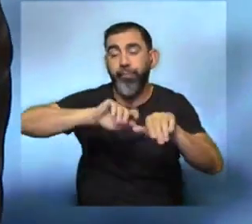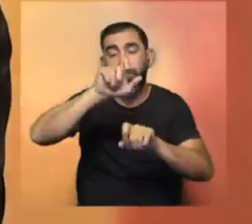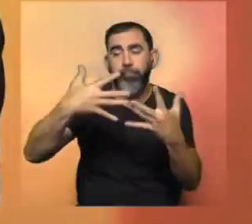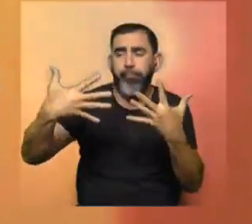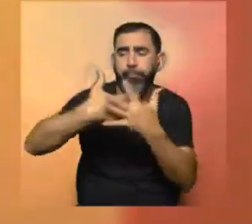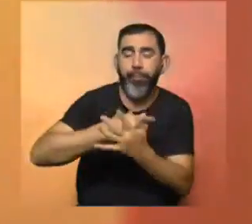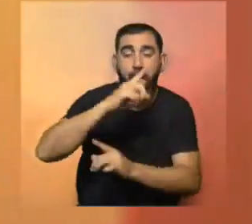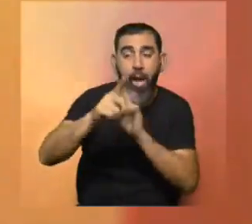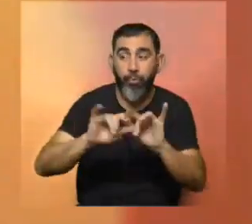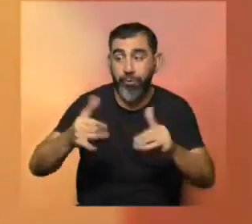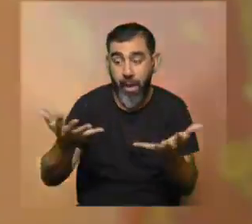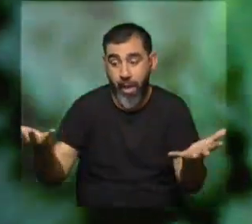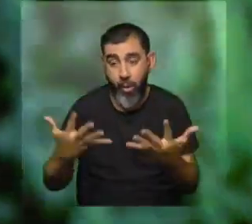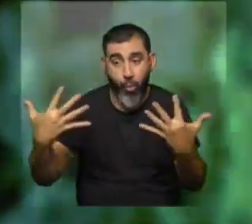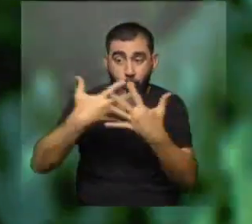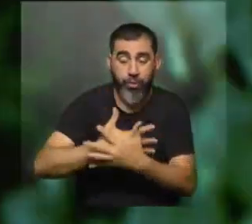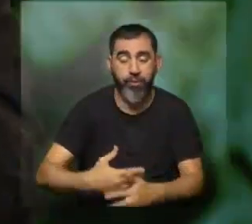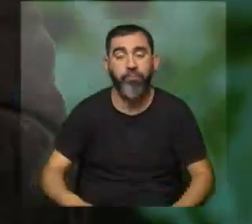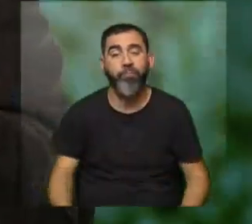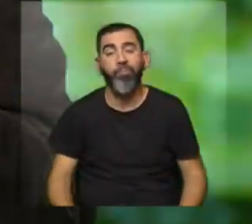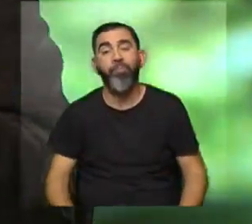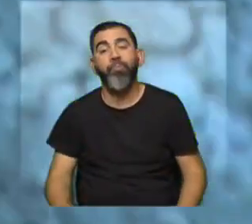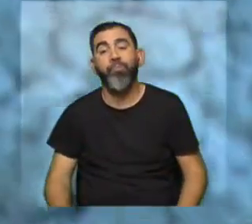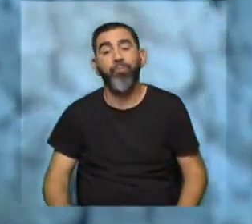más de lo que ya, digamos, de lo que ya estaríamos haciendo.